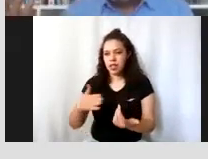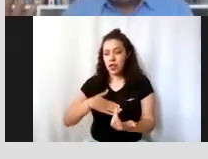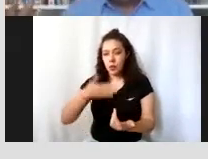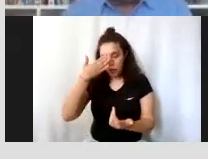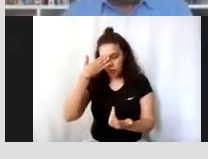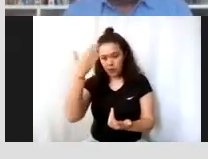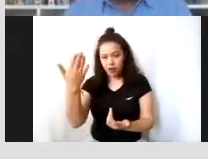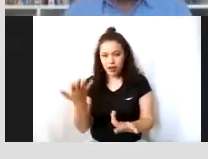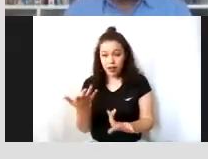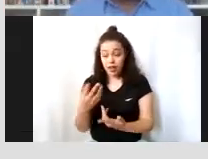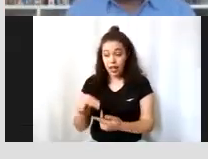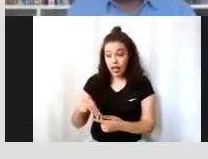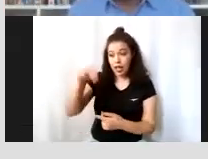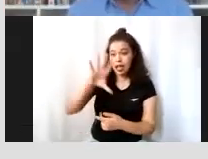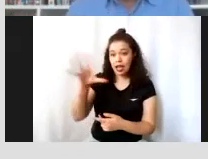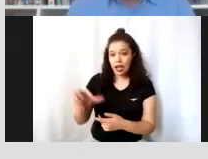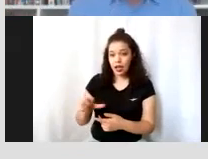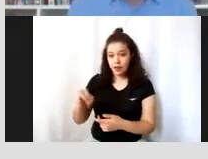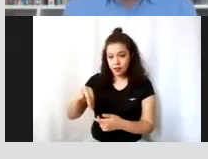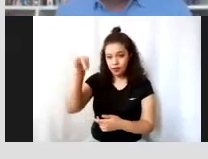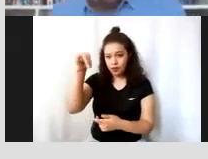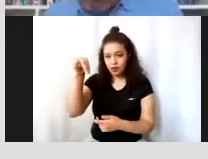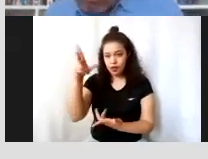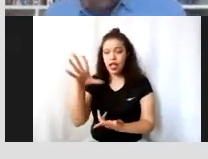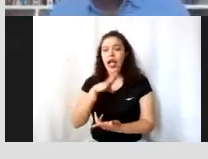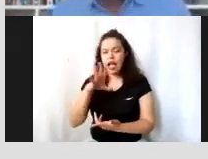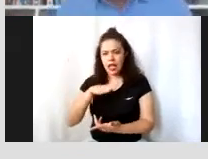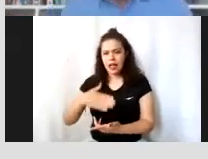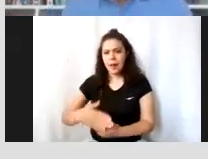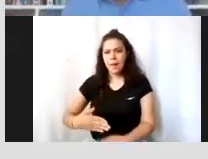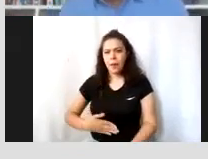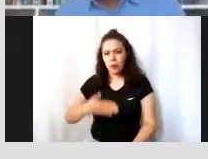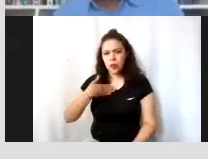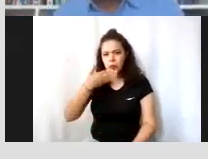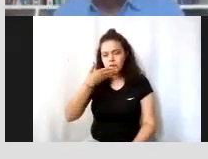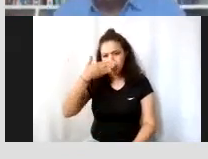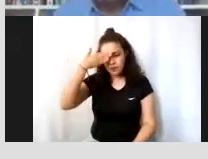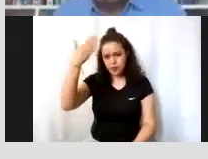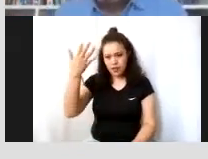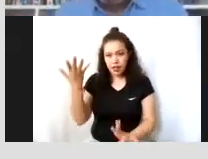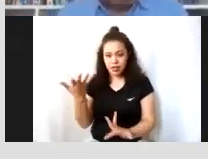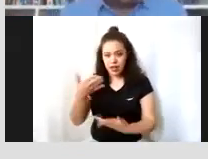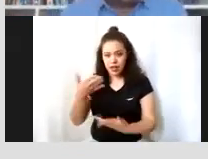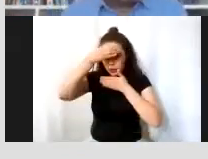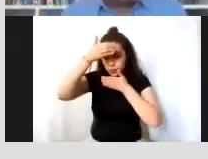de África se practica, hay personas musulmanes, por decirles algo,